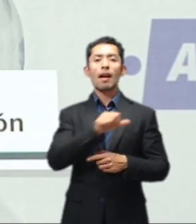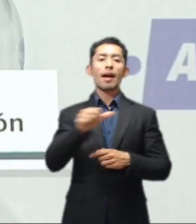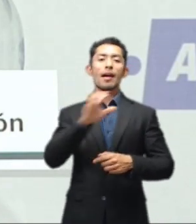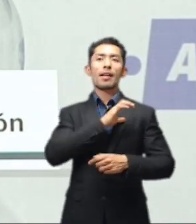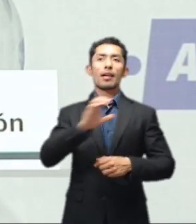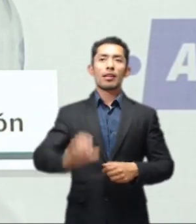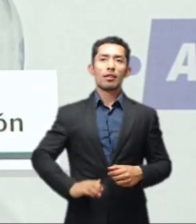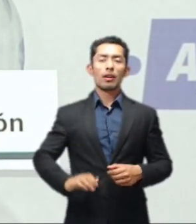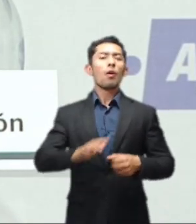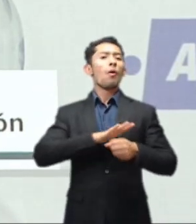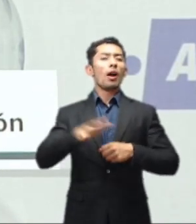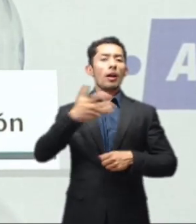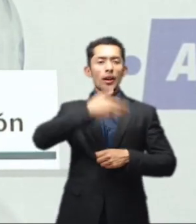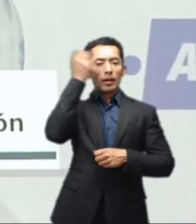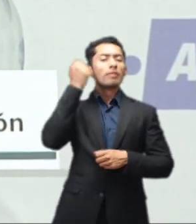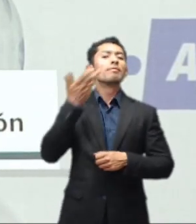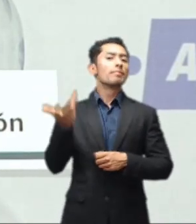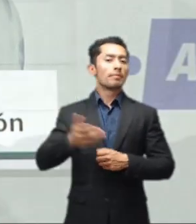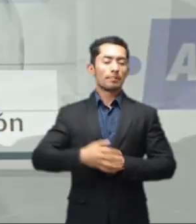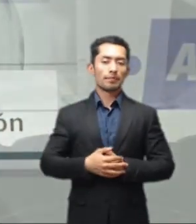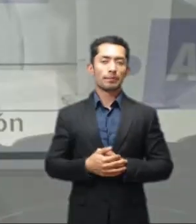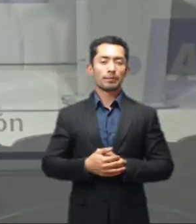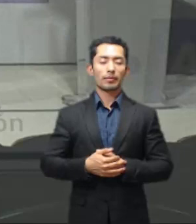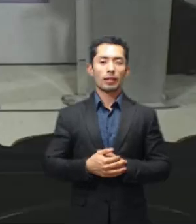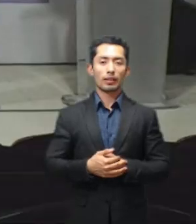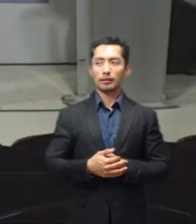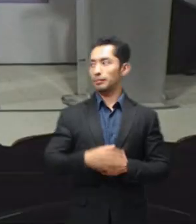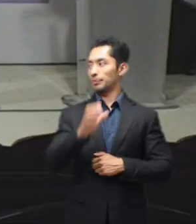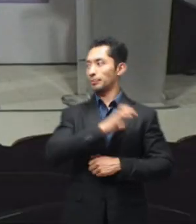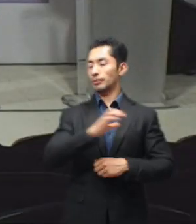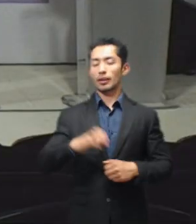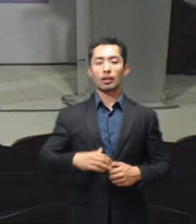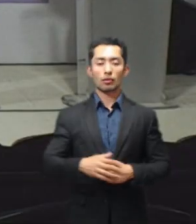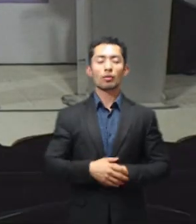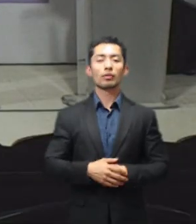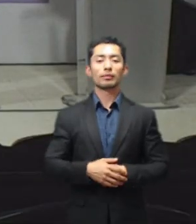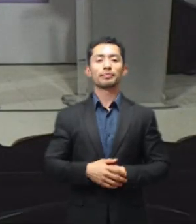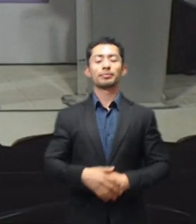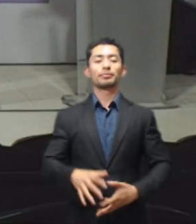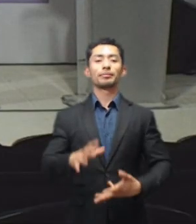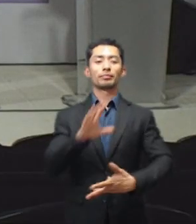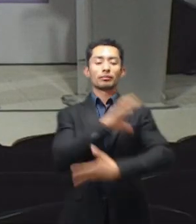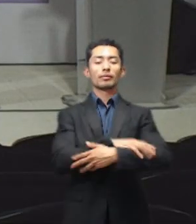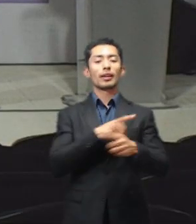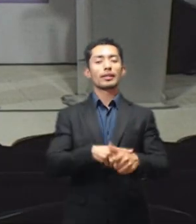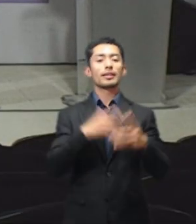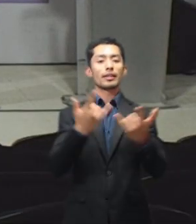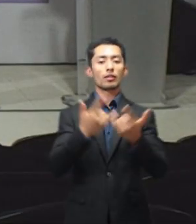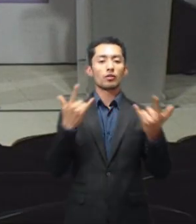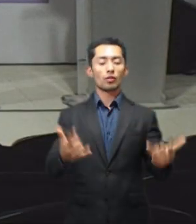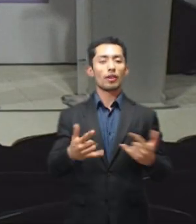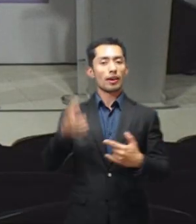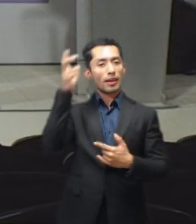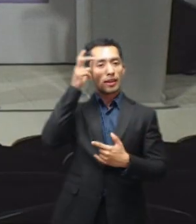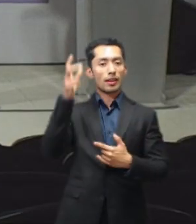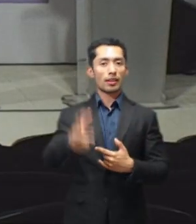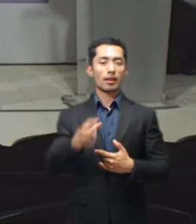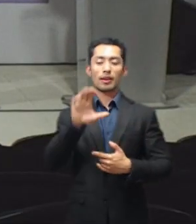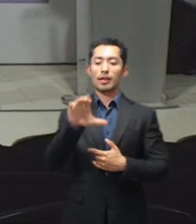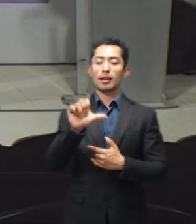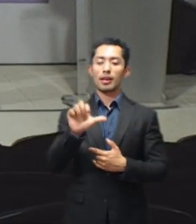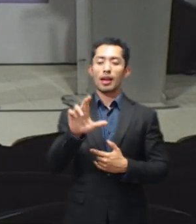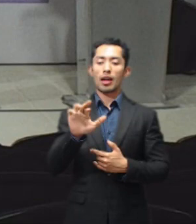las candidaturas candidato de la candidatura común Seguiremos haciendo historia en Hidalgo